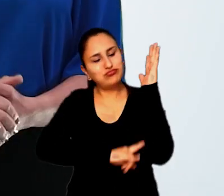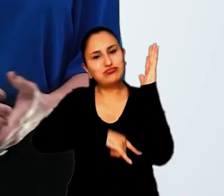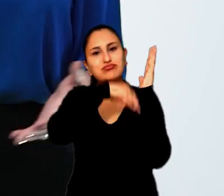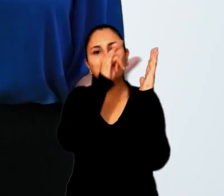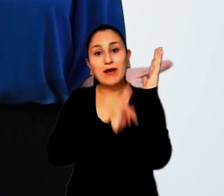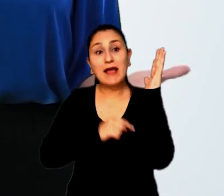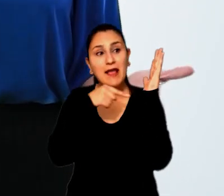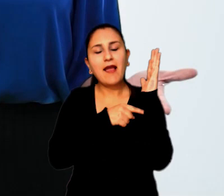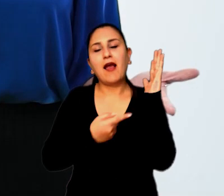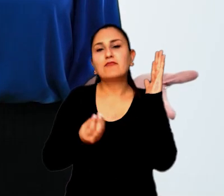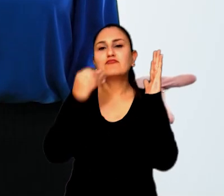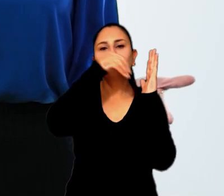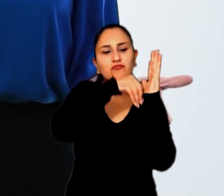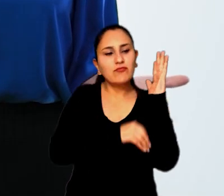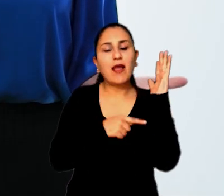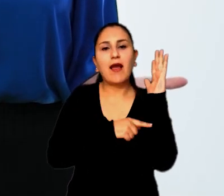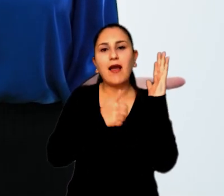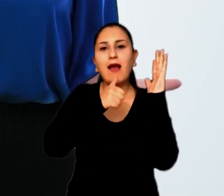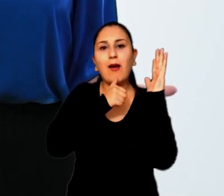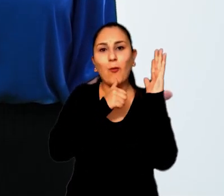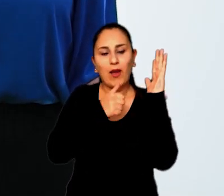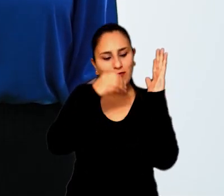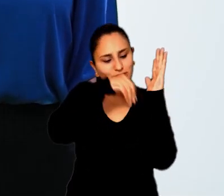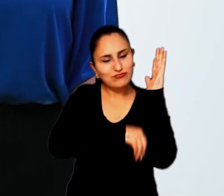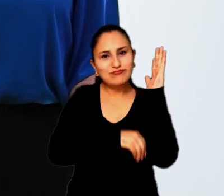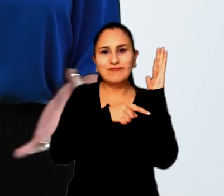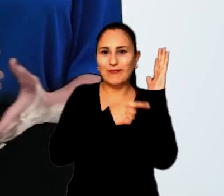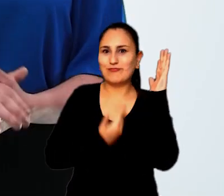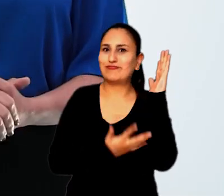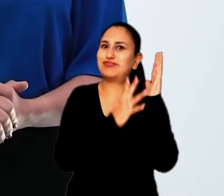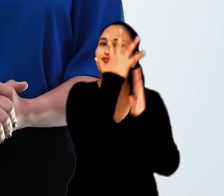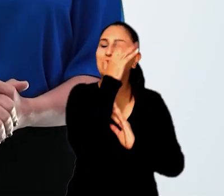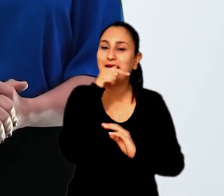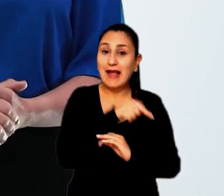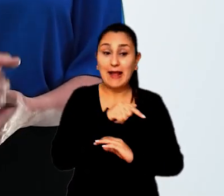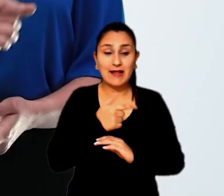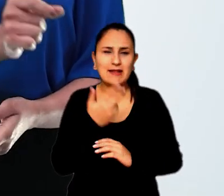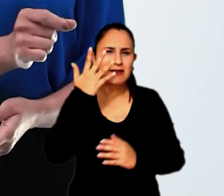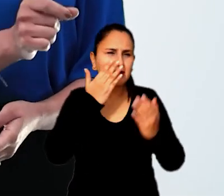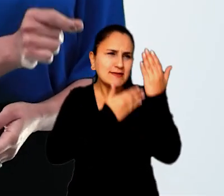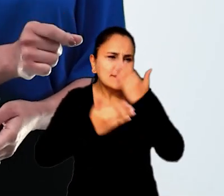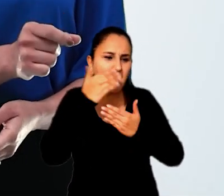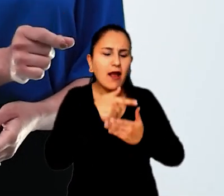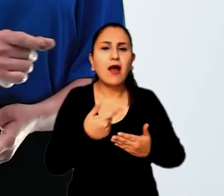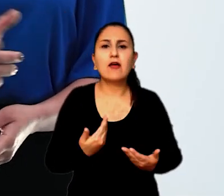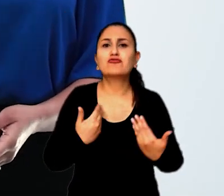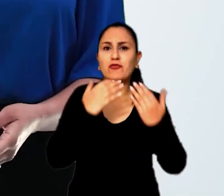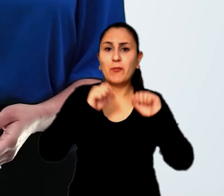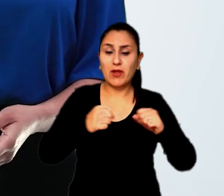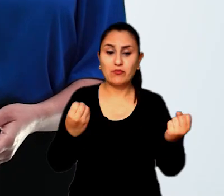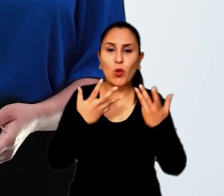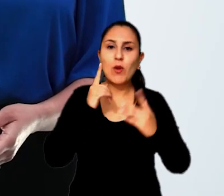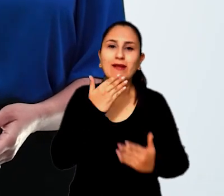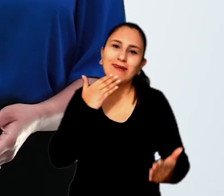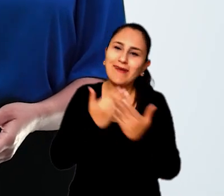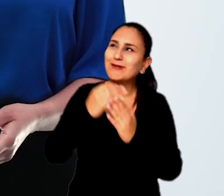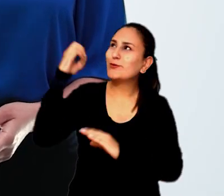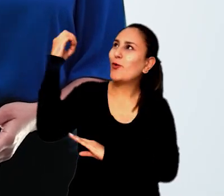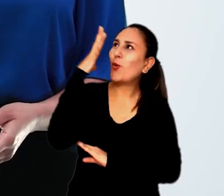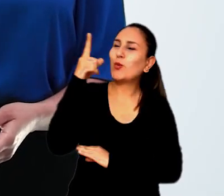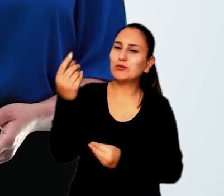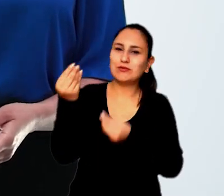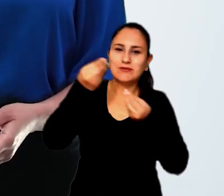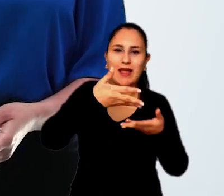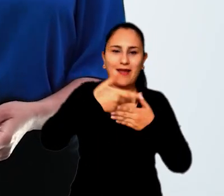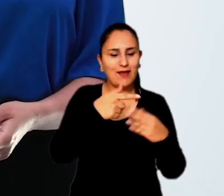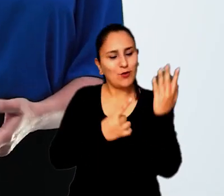la planta cumple sus funciones vitales gracias a la luz del sol que le brinda energía para poder realizar el proceso de